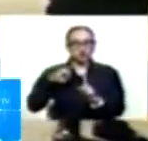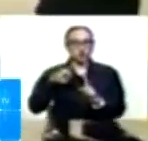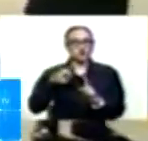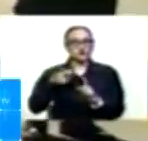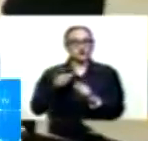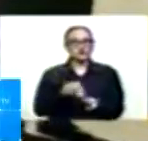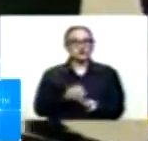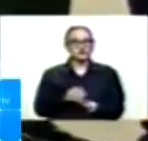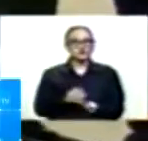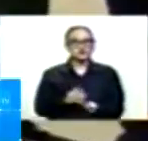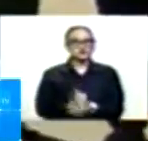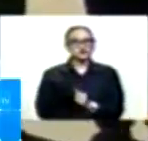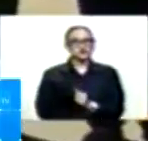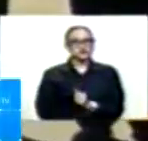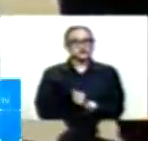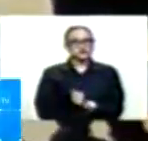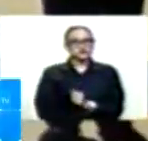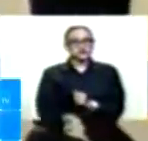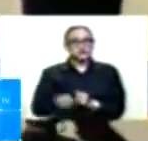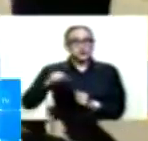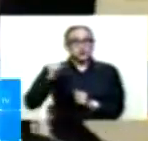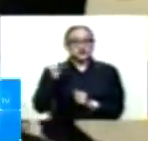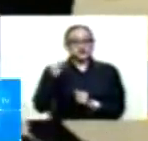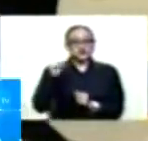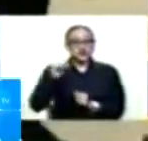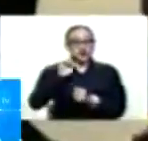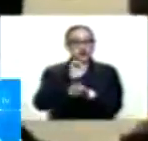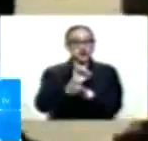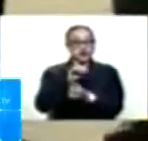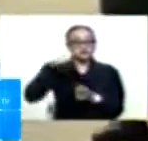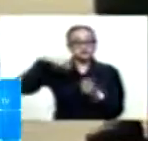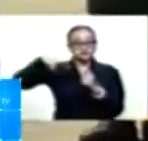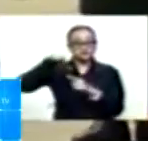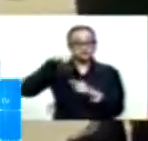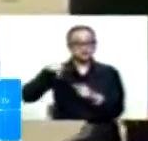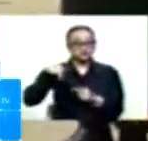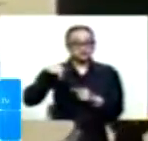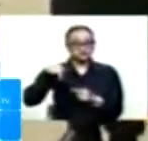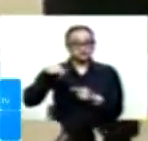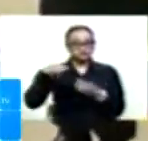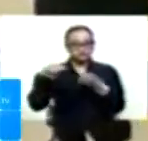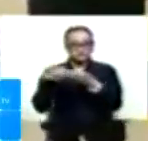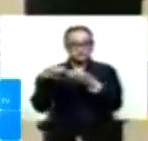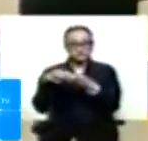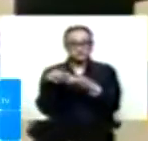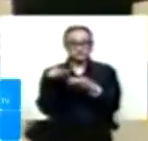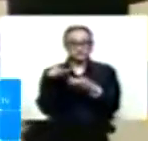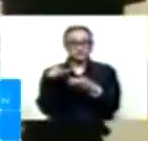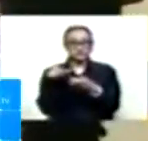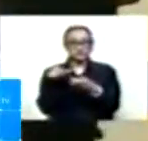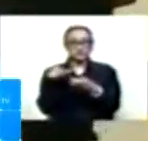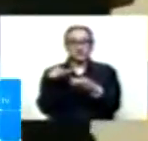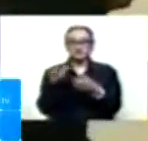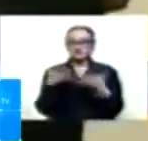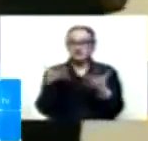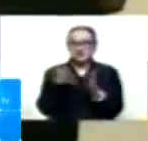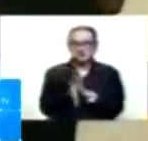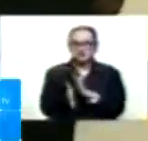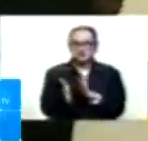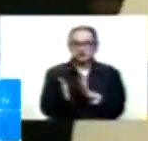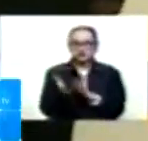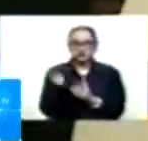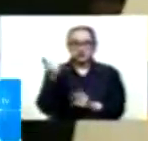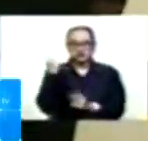Amazonas, llamado así, un retén policial. La situación, el hecho que se presentó, esa